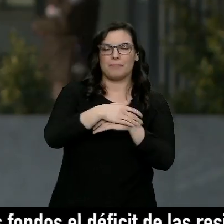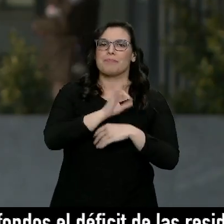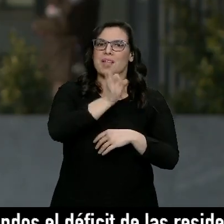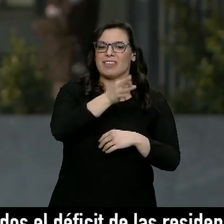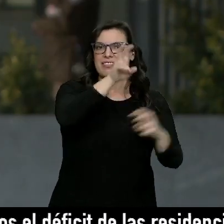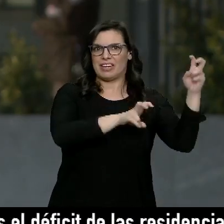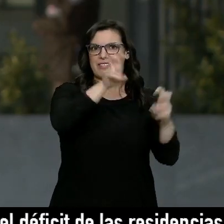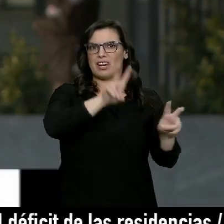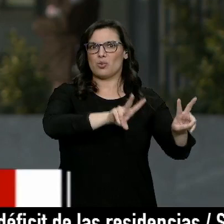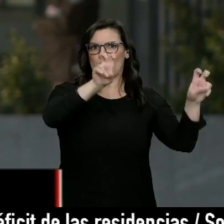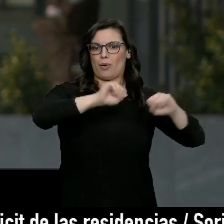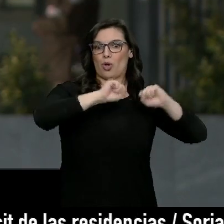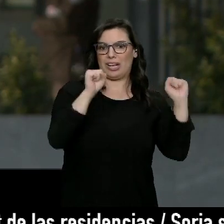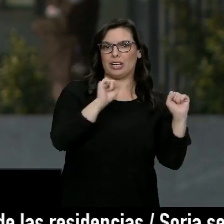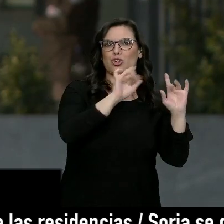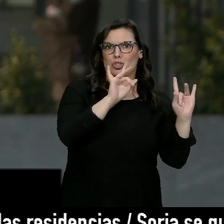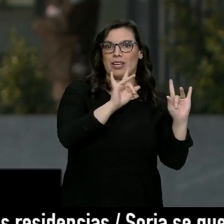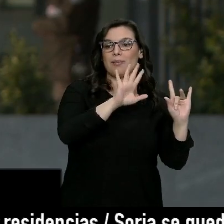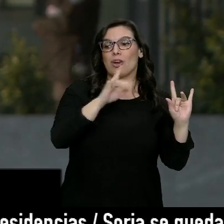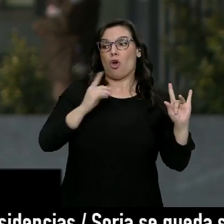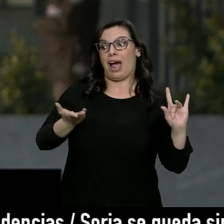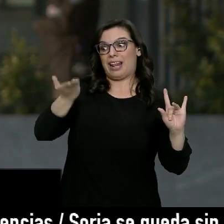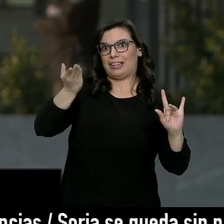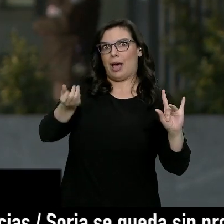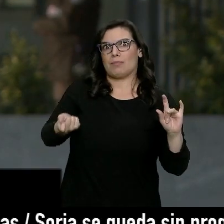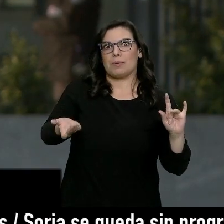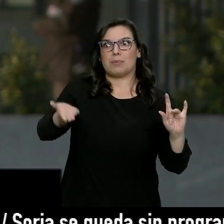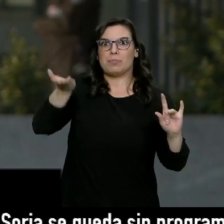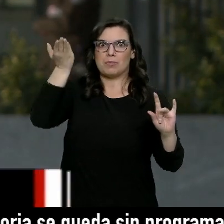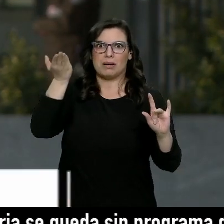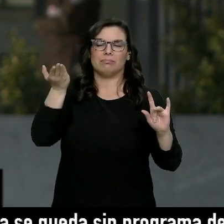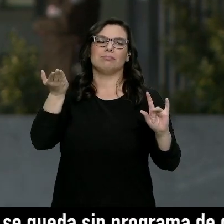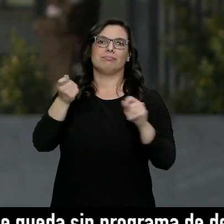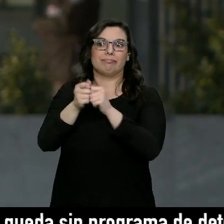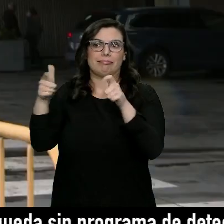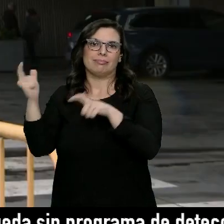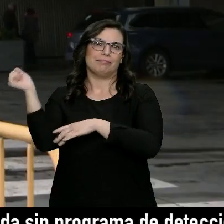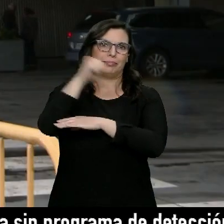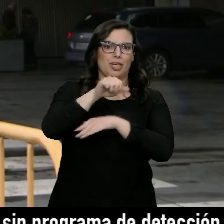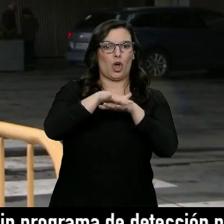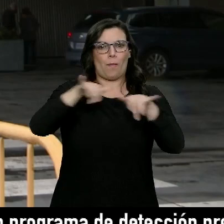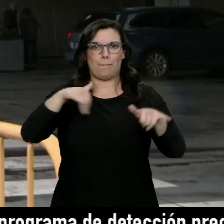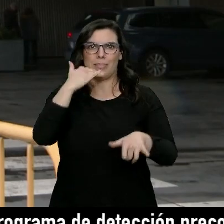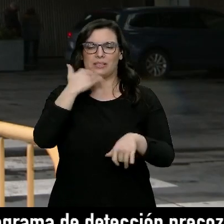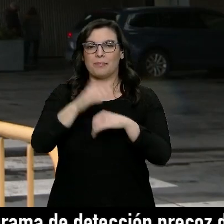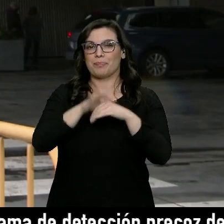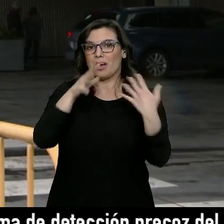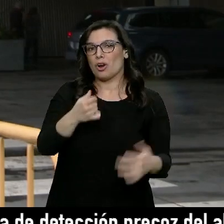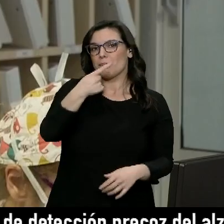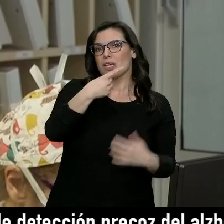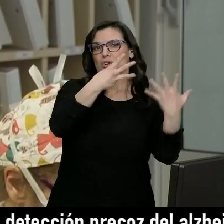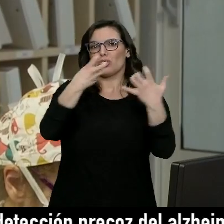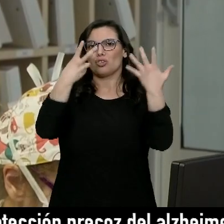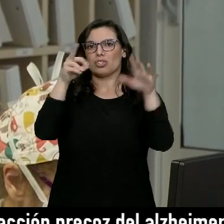verdad que se están facilitando más altas y eso está compensando un poquito la situación de los hospitales. Hoy hay